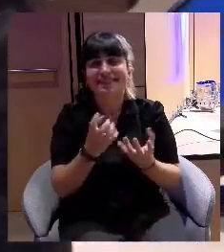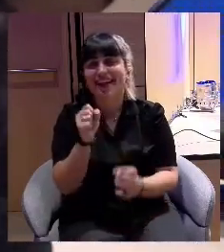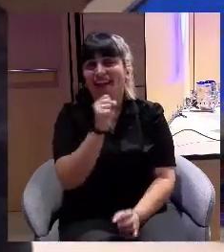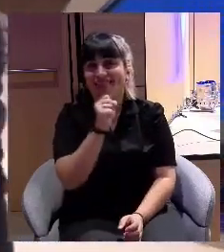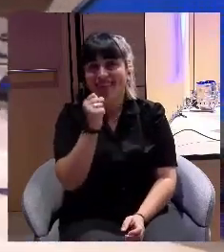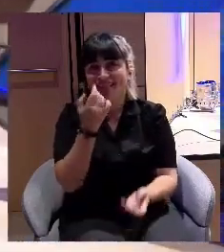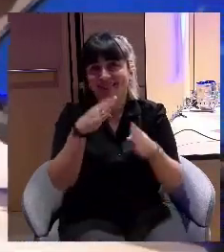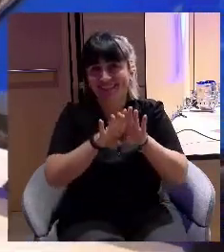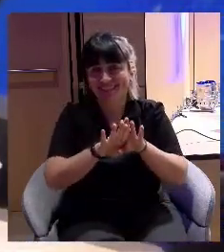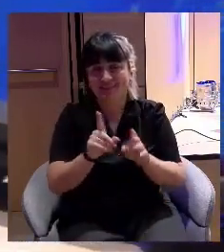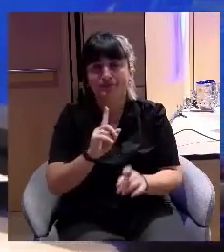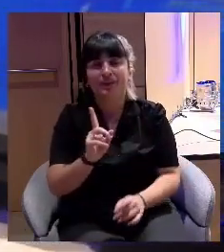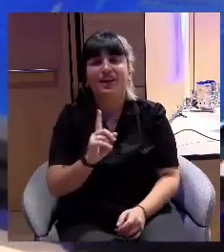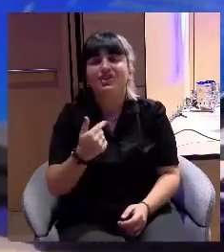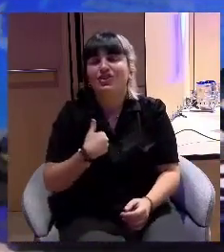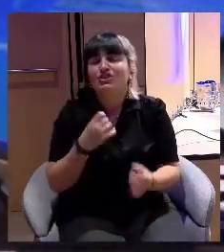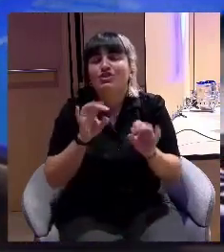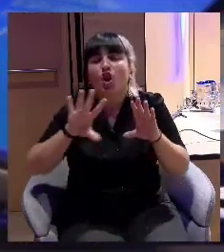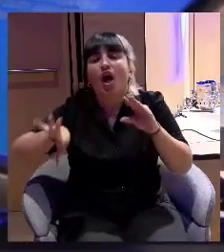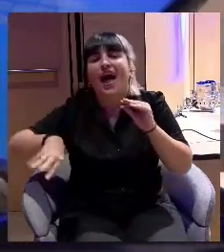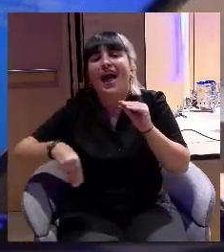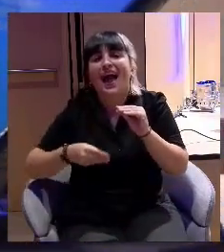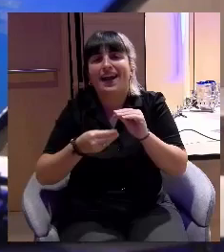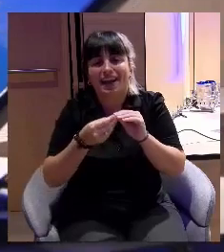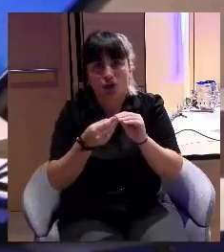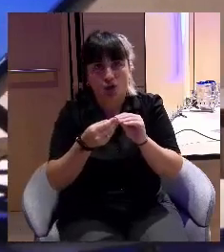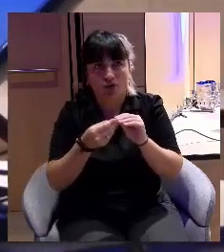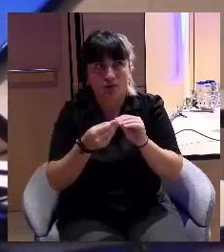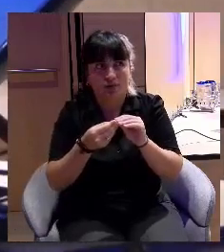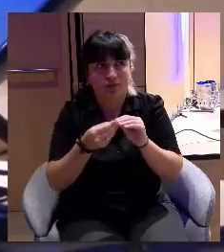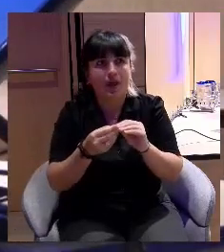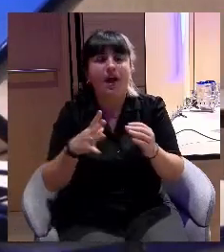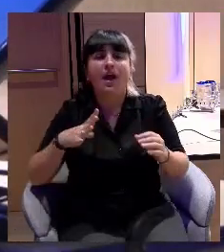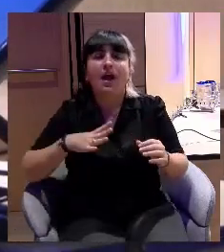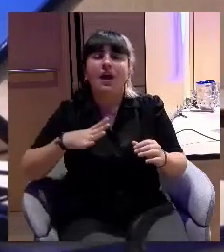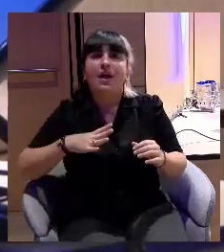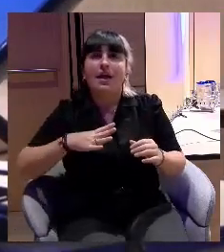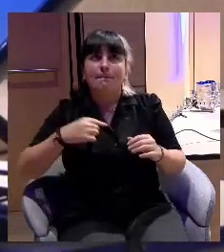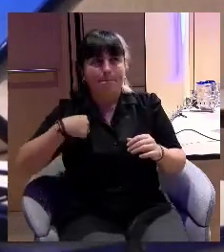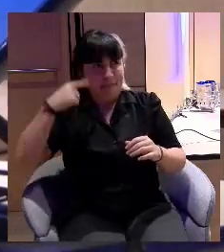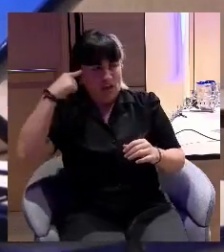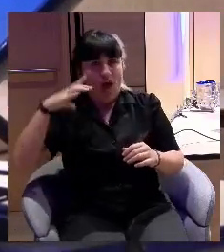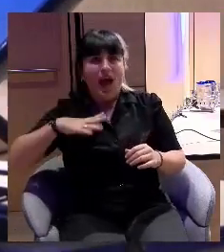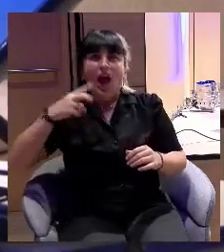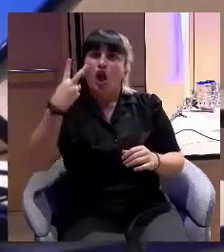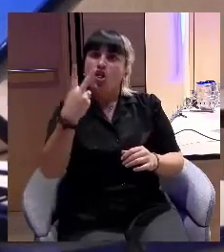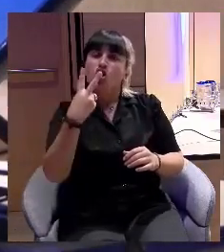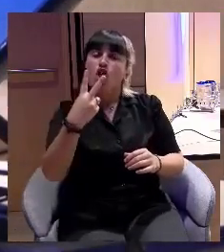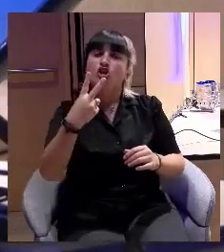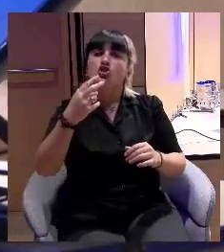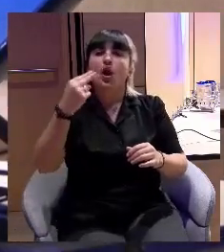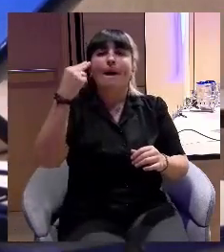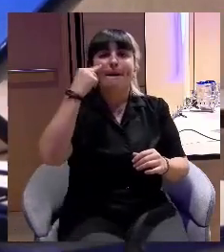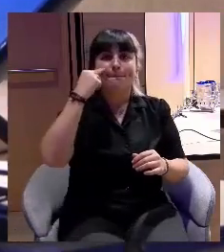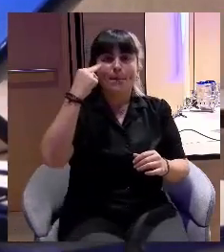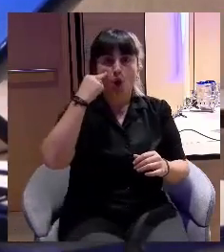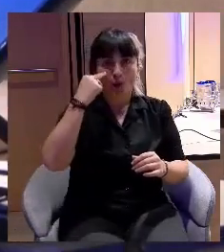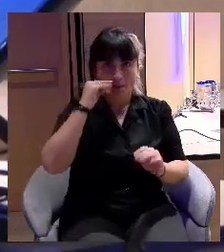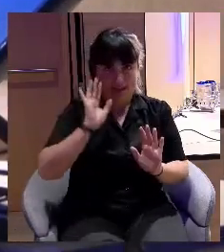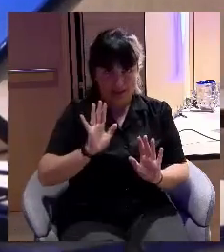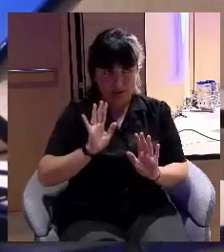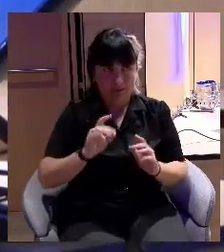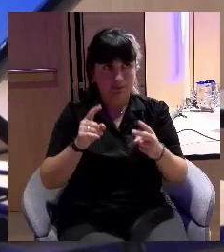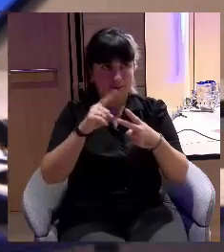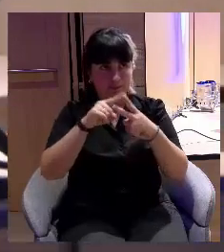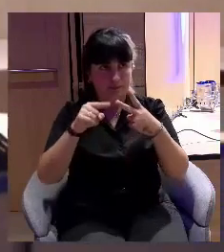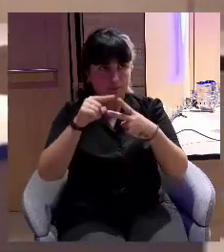No, resumen muy rápido creo que habían como 2 grandes problemáticas transversales que estábamos viendo. Este